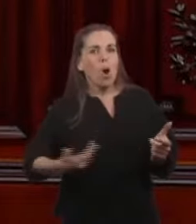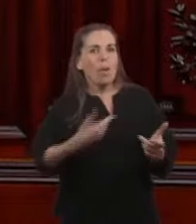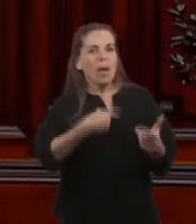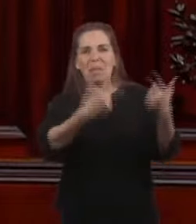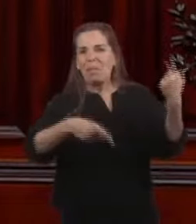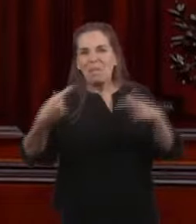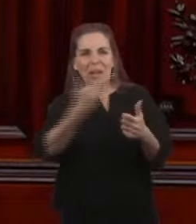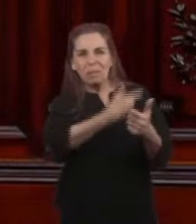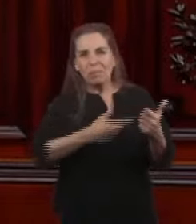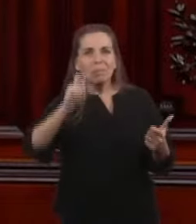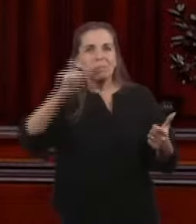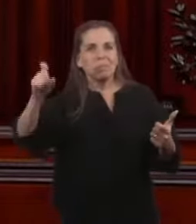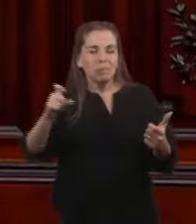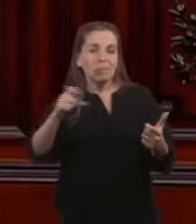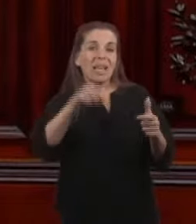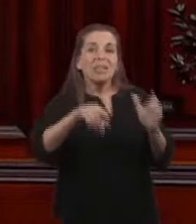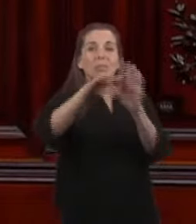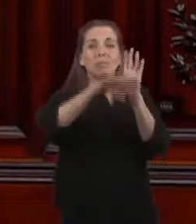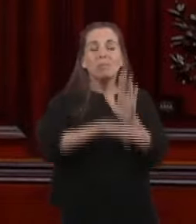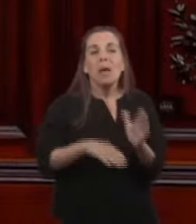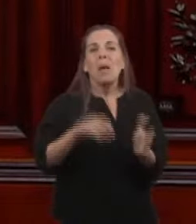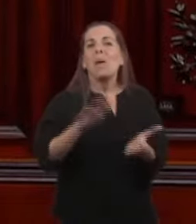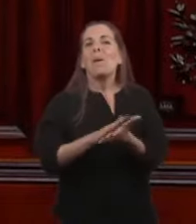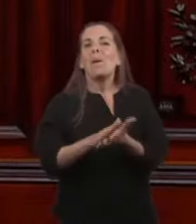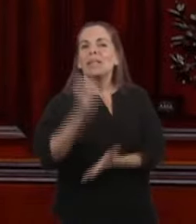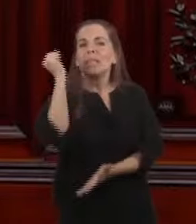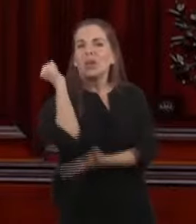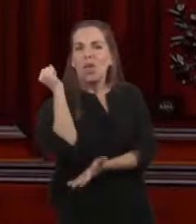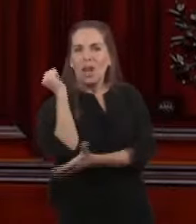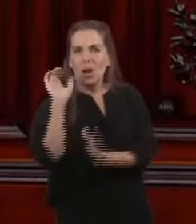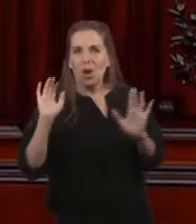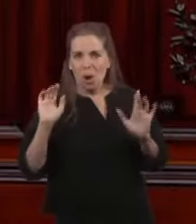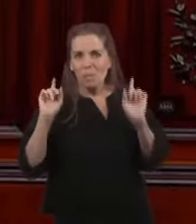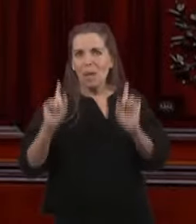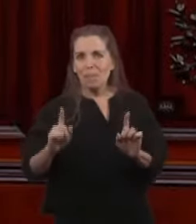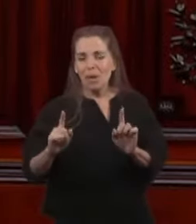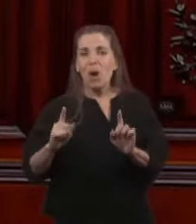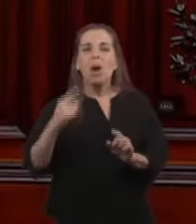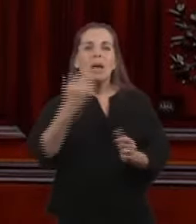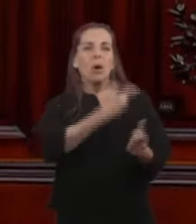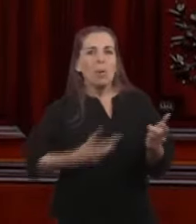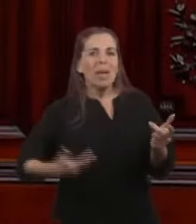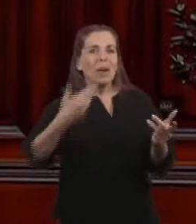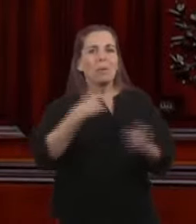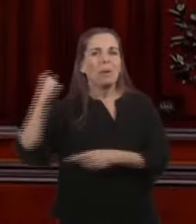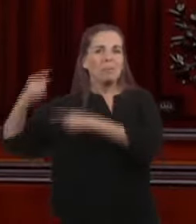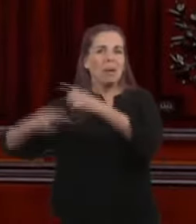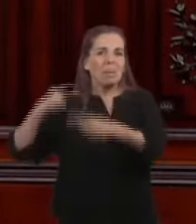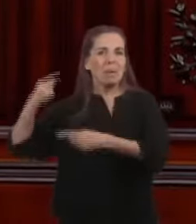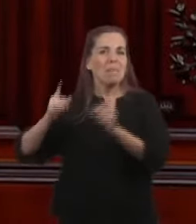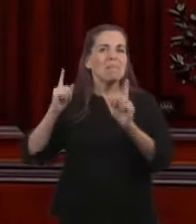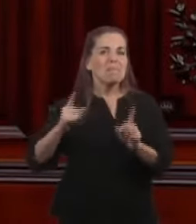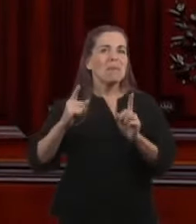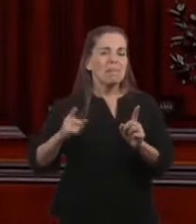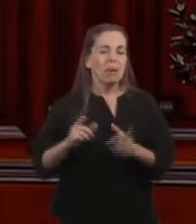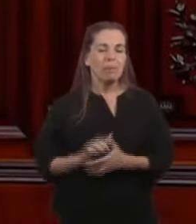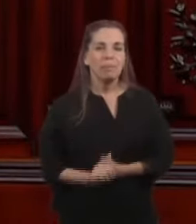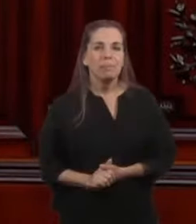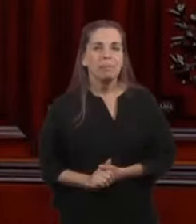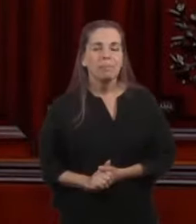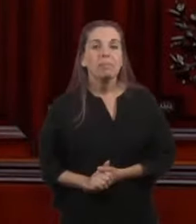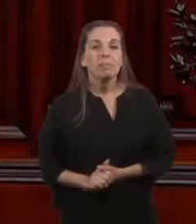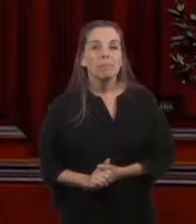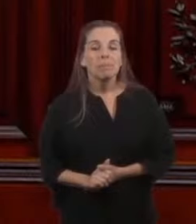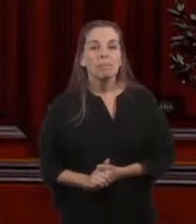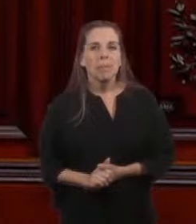verdad básica de la economía y le pasaron la factura al Común de los argentinos una y otra vez también quiere decir